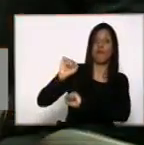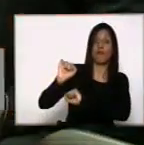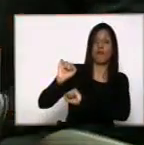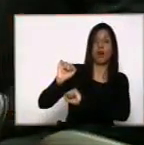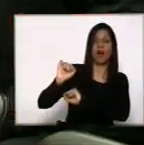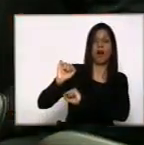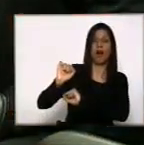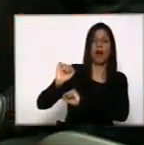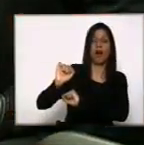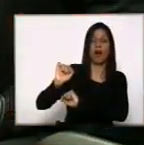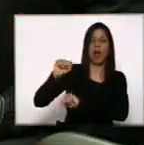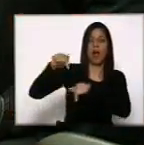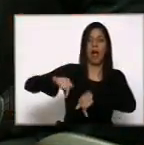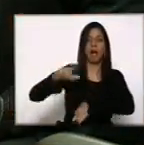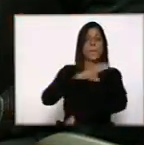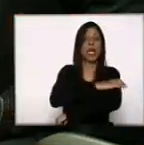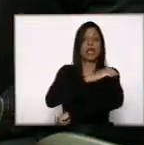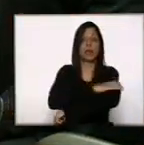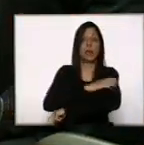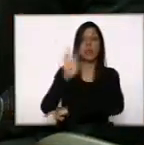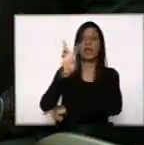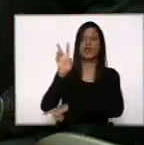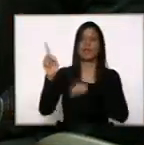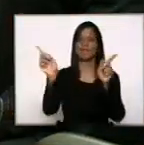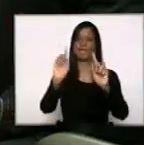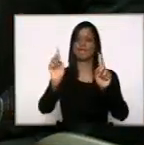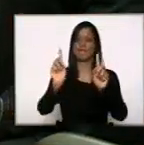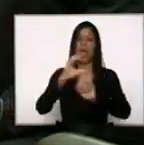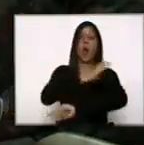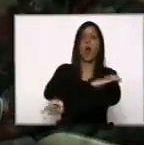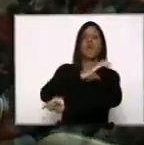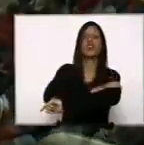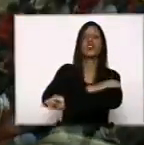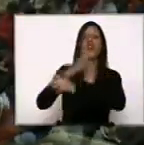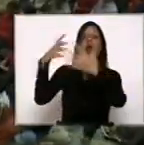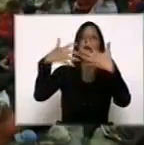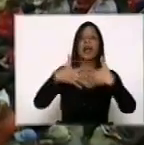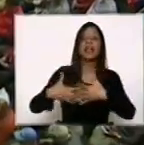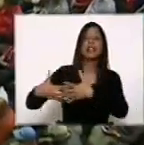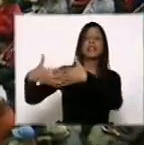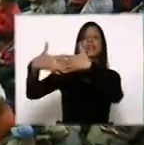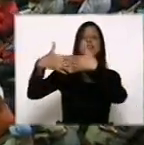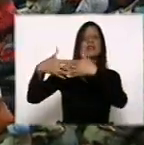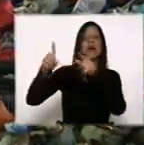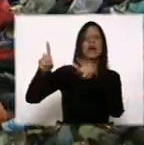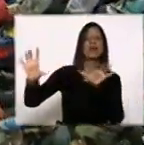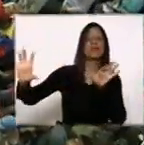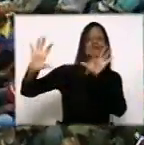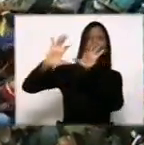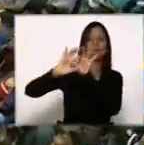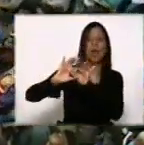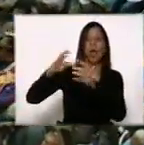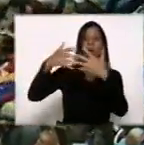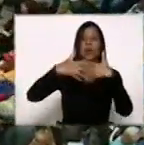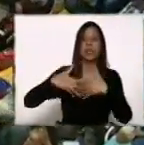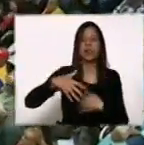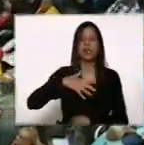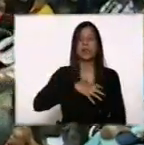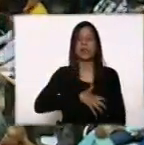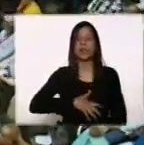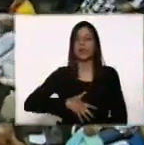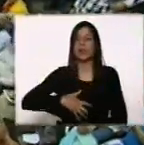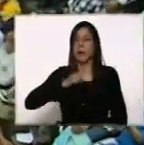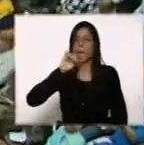con los fascistas de aquí. Nosotros estamos luchando contra el imperialismo. Imperialismo rapaz, un